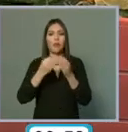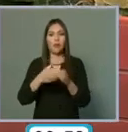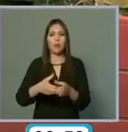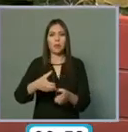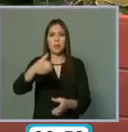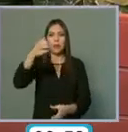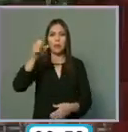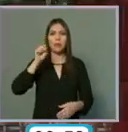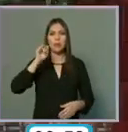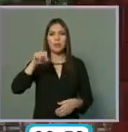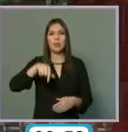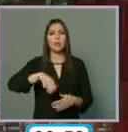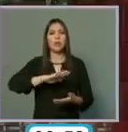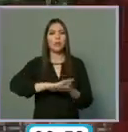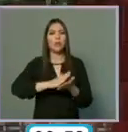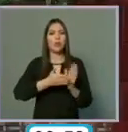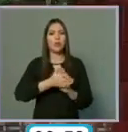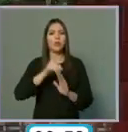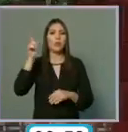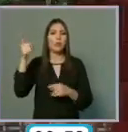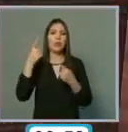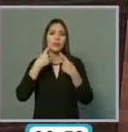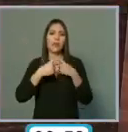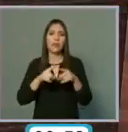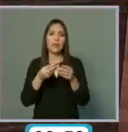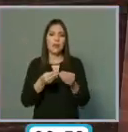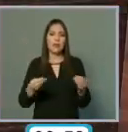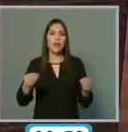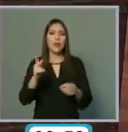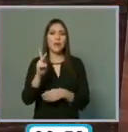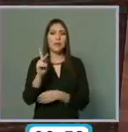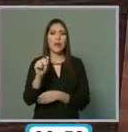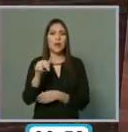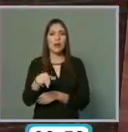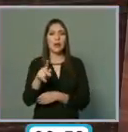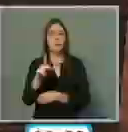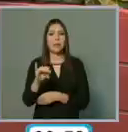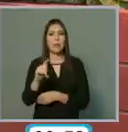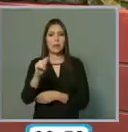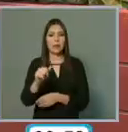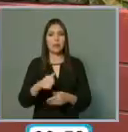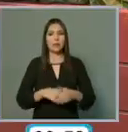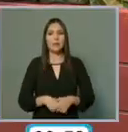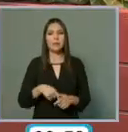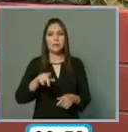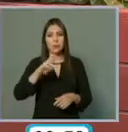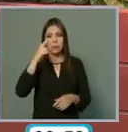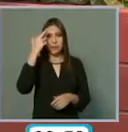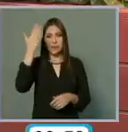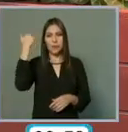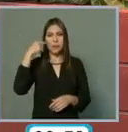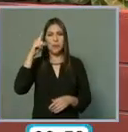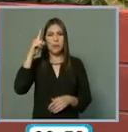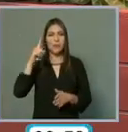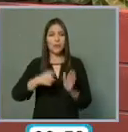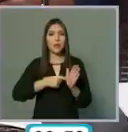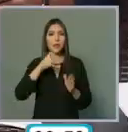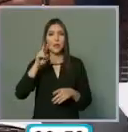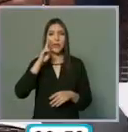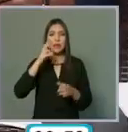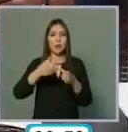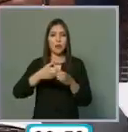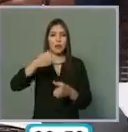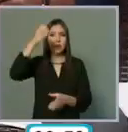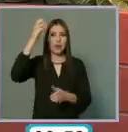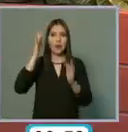siendo lo Pero aquí mismo. se tortilla y allá en pampita, ¿no? Pero sí son los Pero los fíjate que yo la pastores. primera vez que estuve en un kebab Ajá. en Francia, cuando vi el